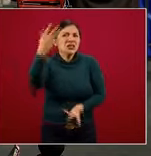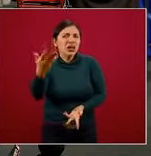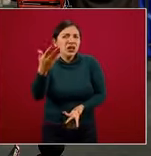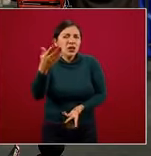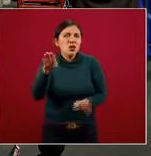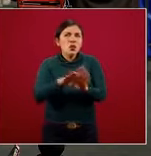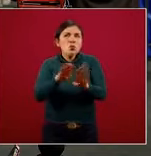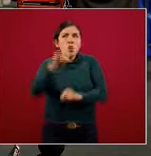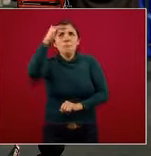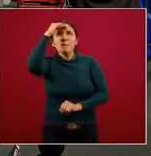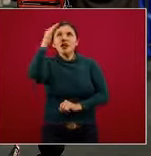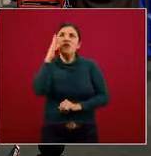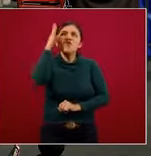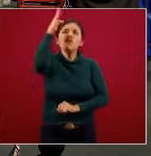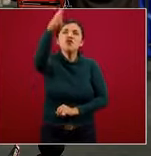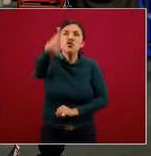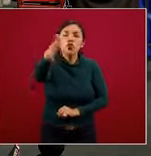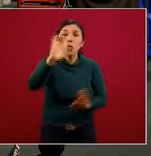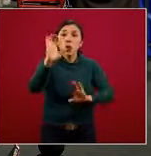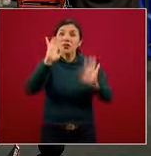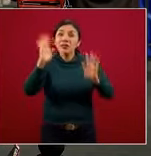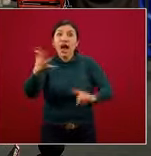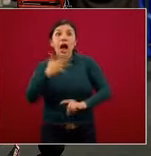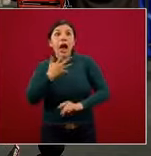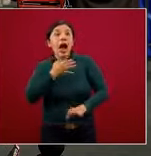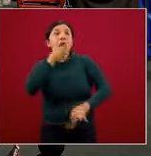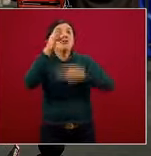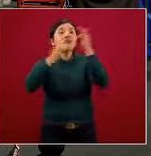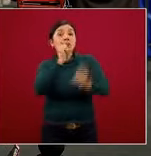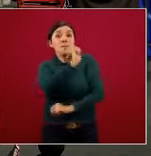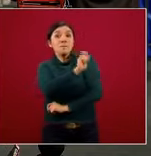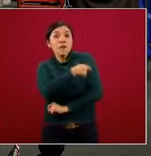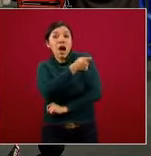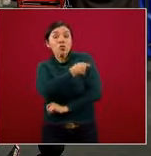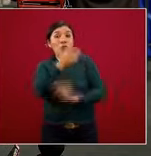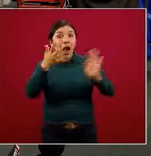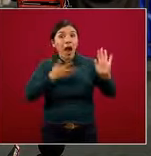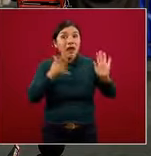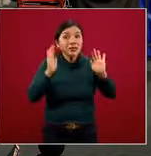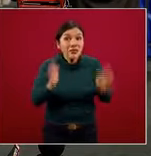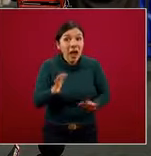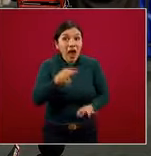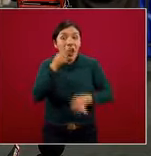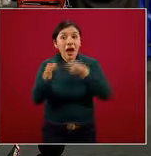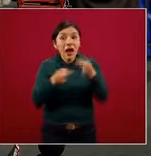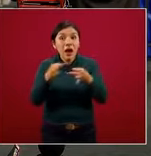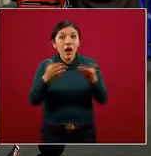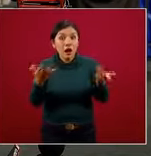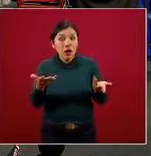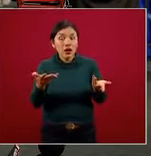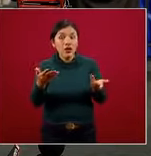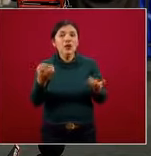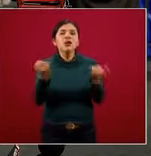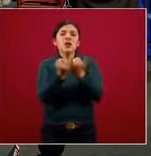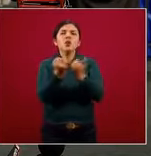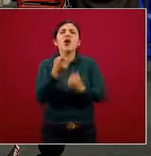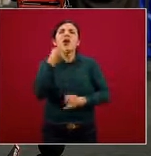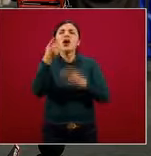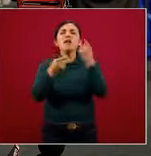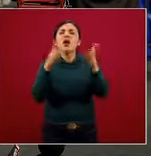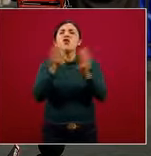cómo visualiza el panorama cuando ya se tenga finalmente esta vacuna tan esperada? También hablaban de